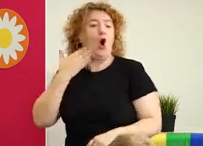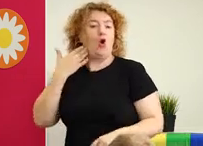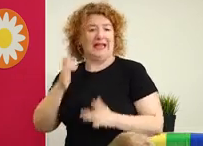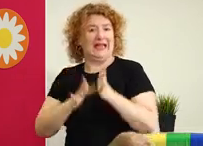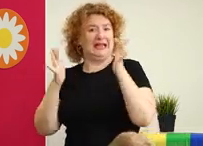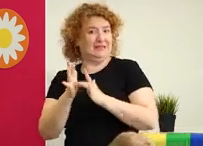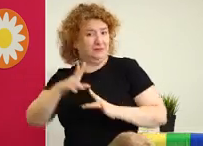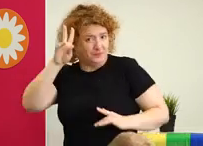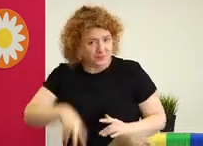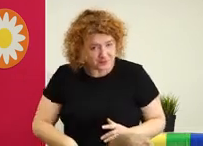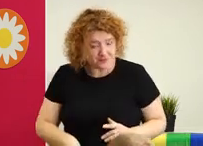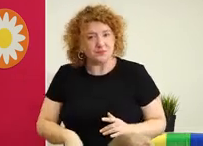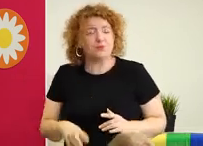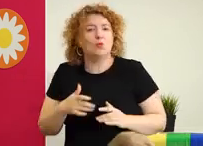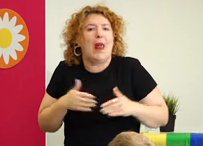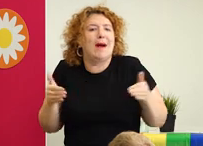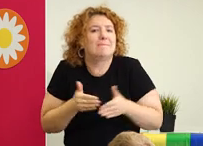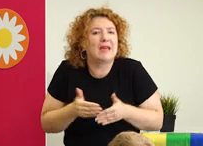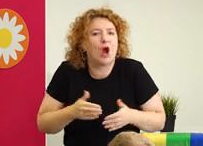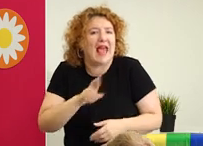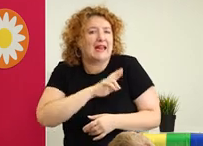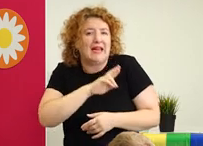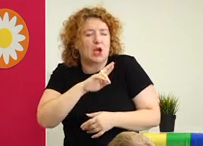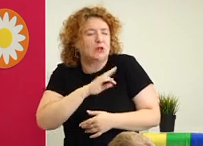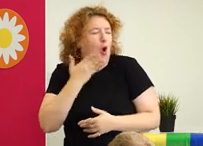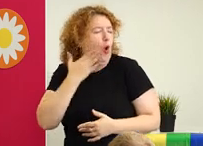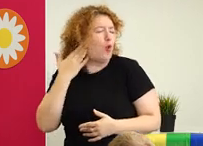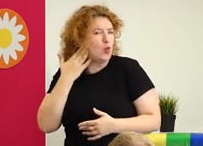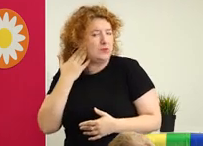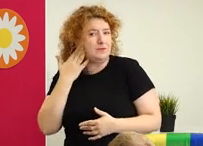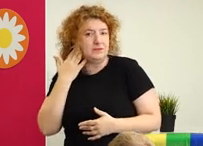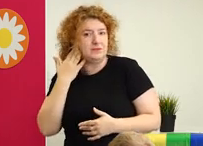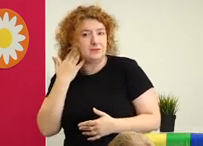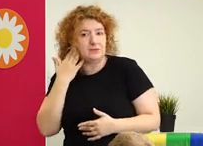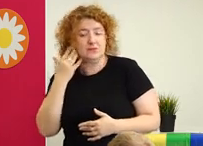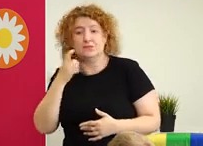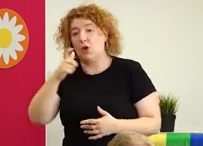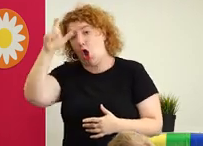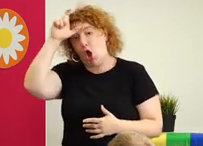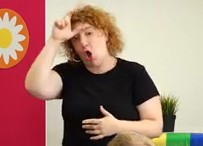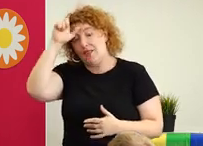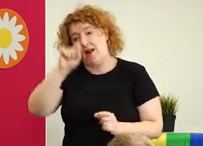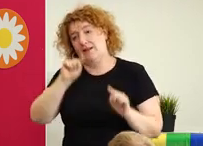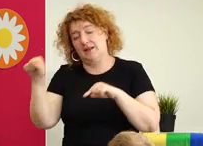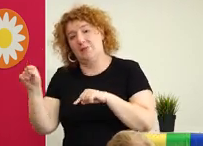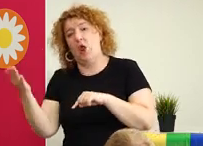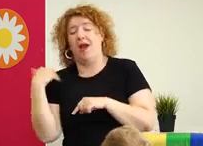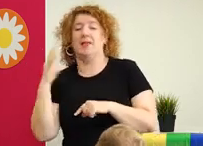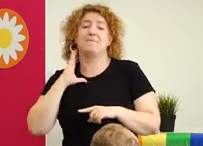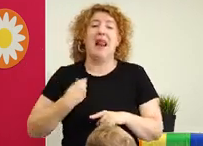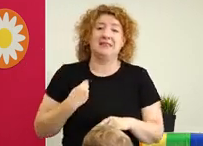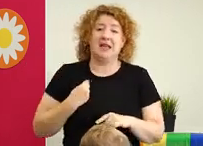de ser una minoría religiosa en, ahora en Jordania y también antes en